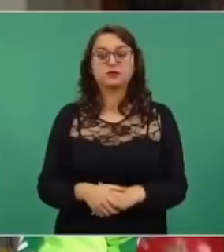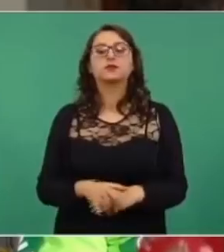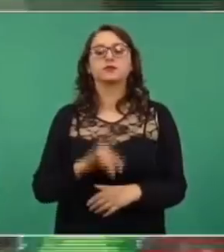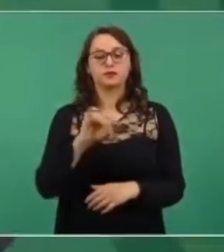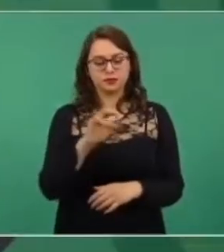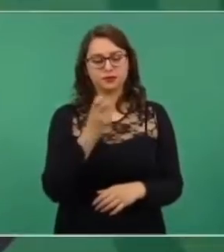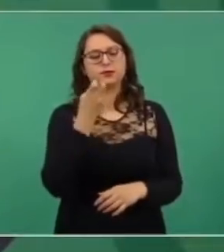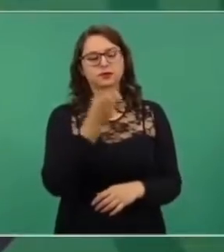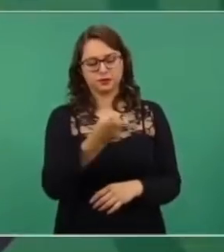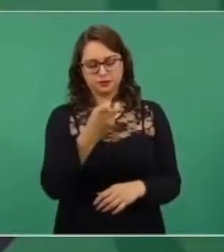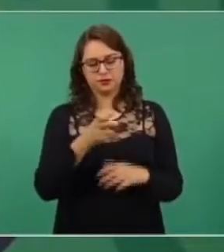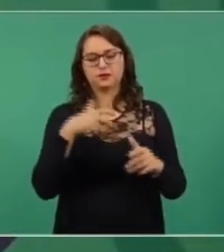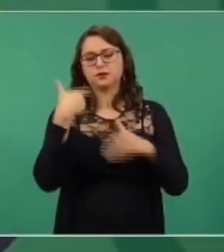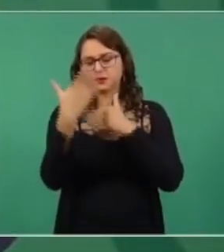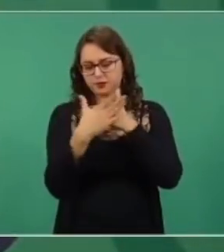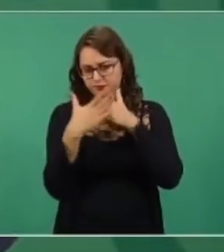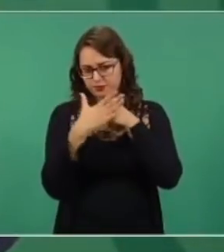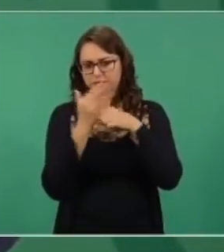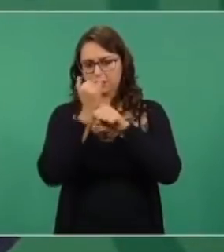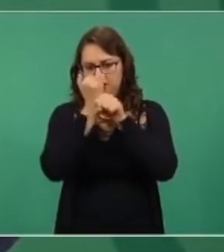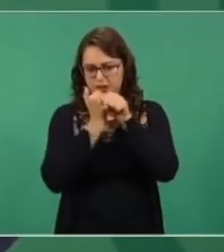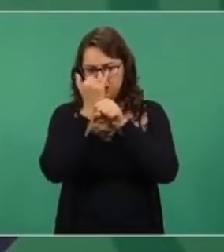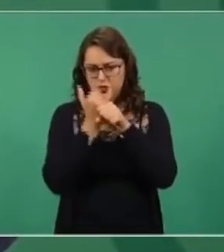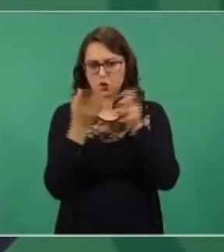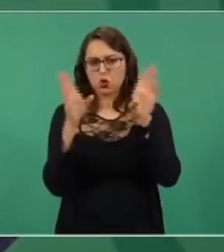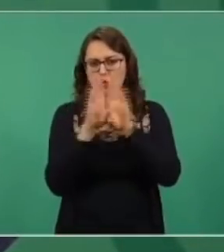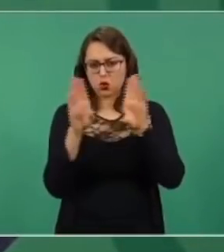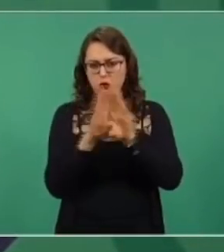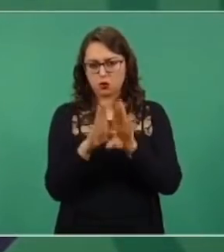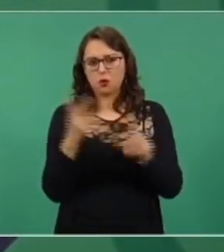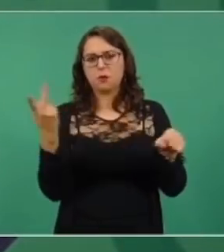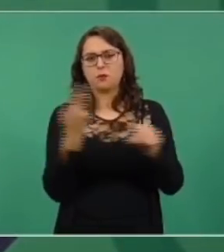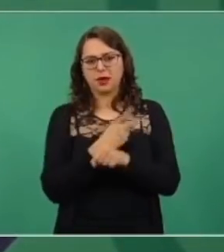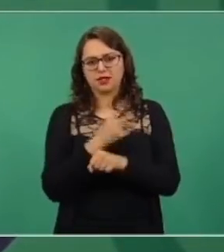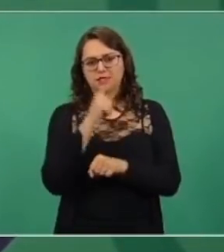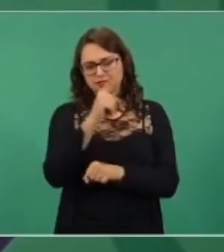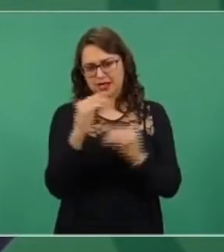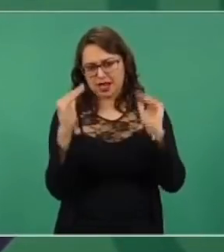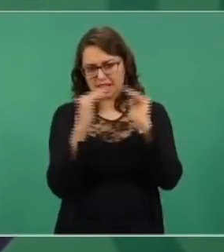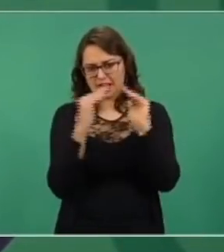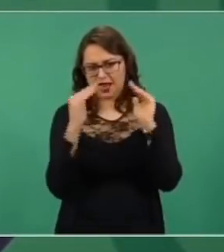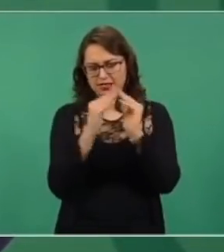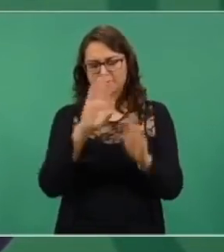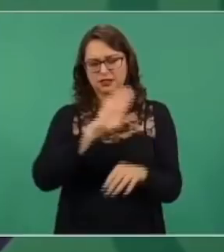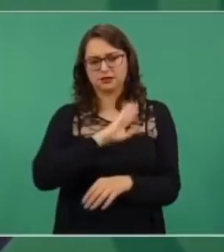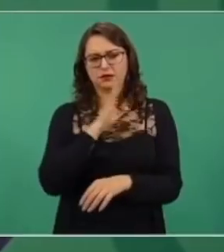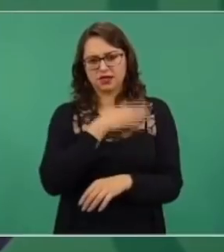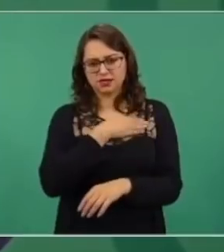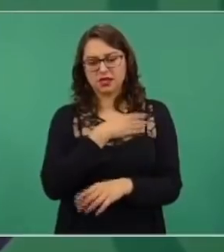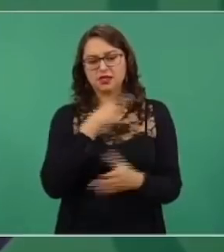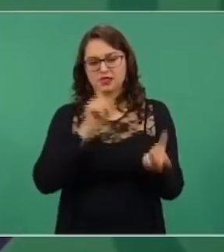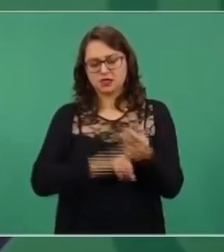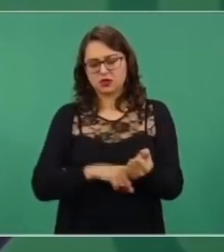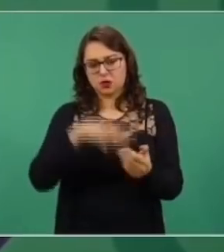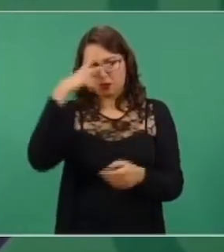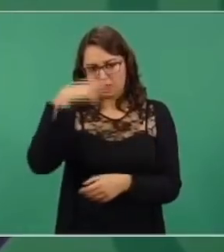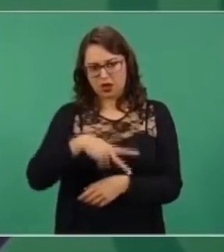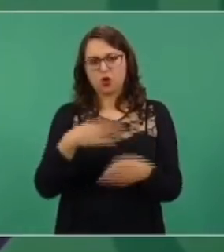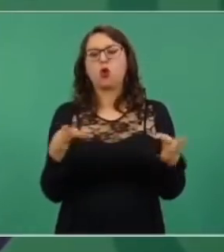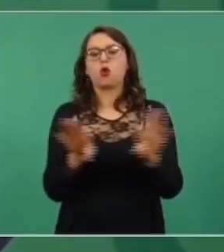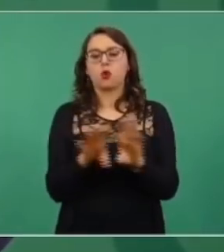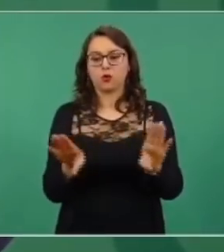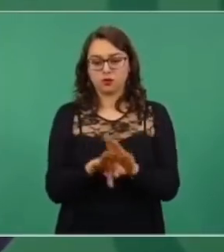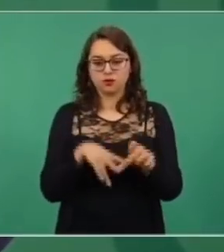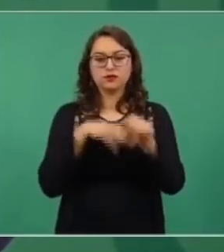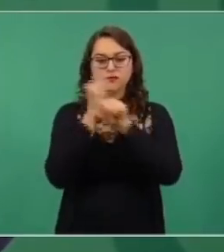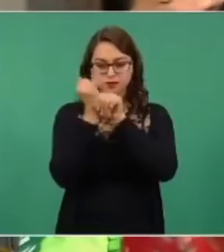que vamos a ver, en qué condiciones está la Casa de España en México. Yo ofrezco que vamos a